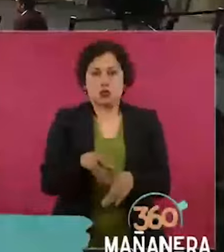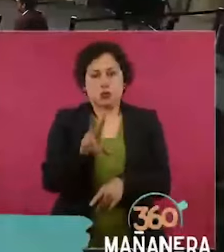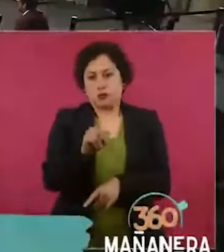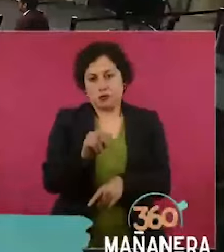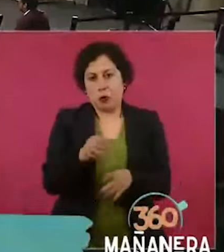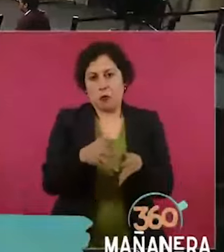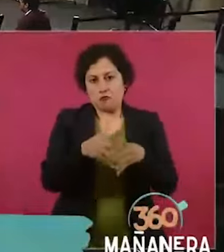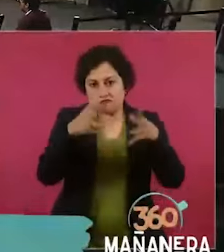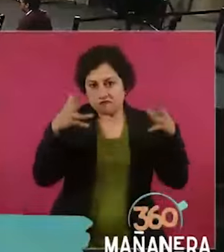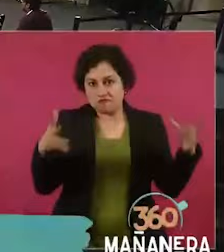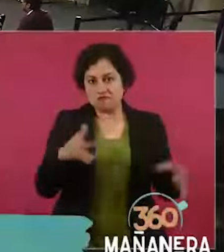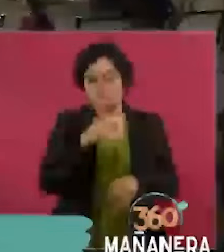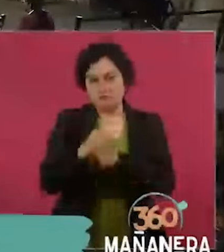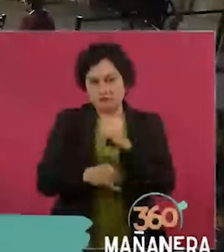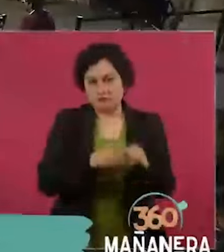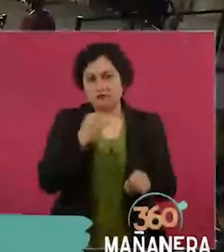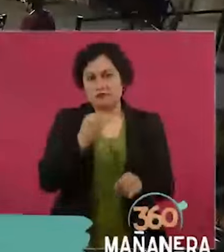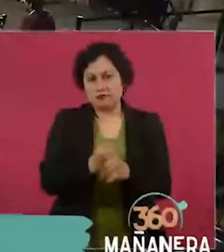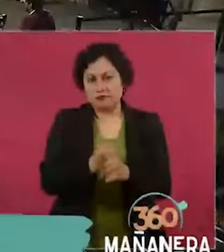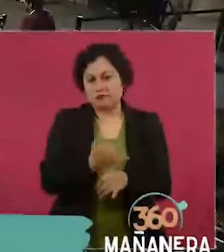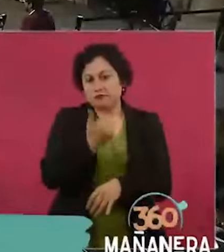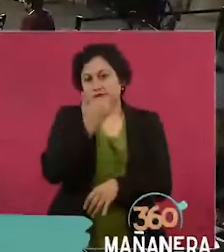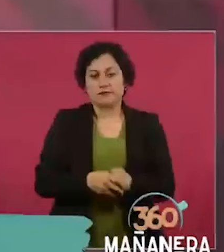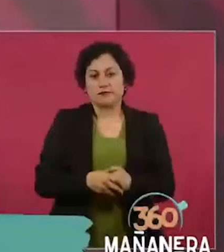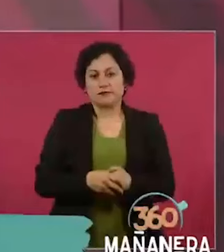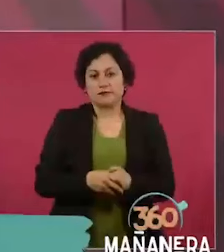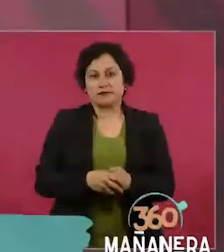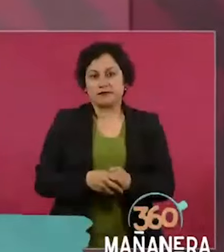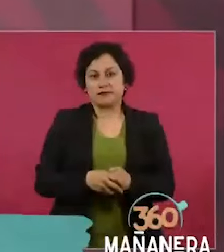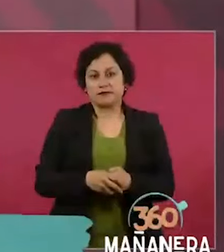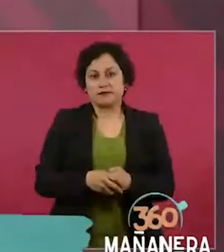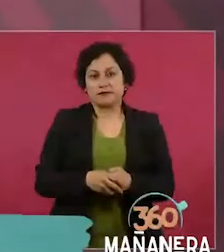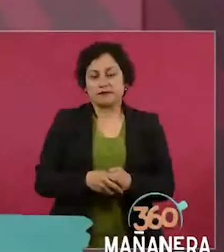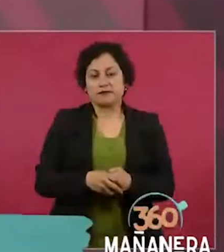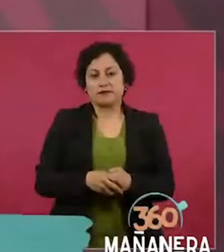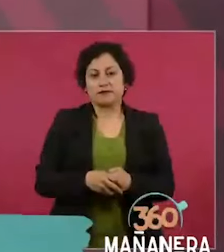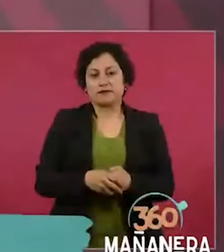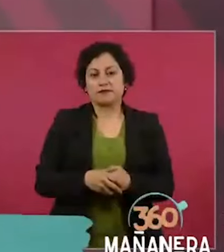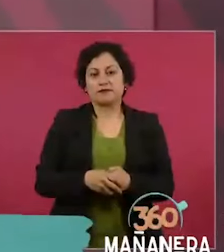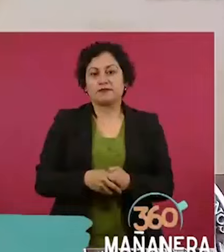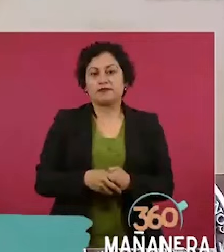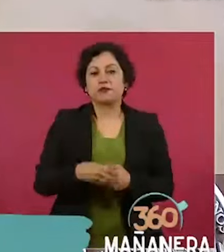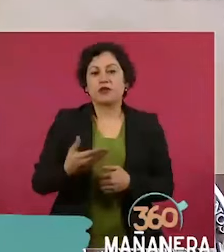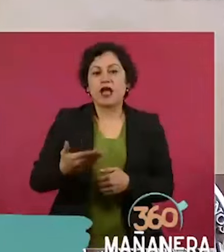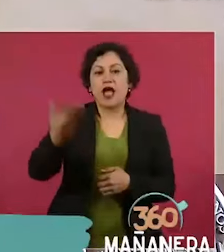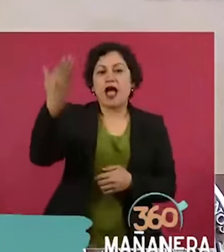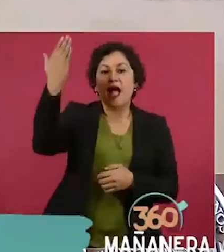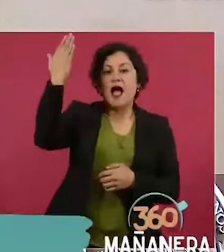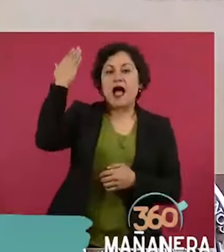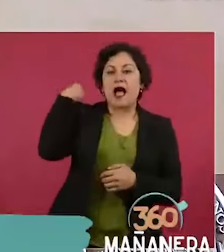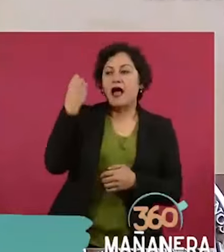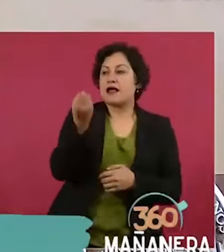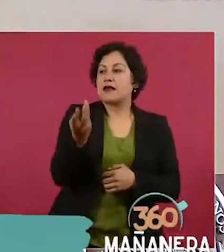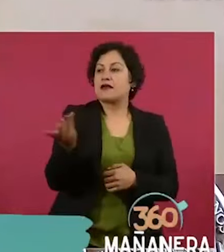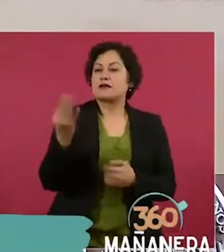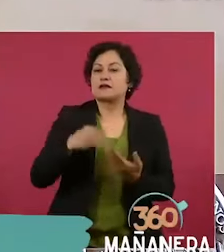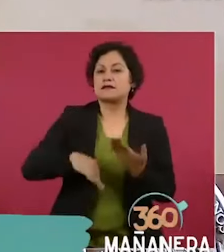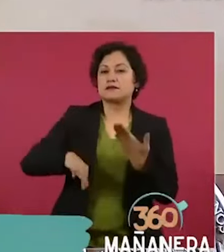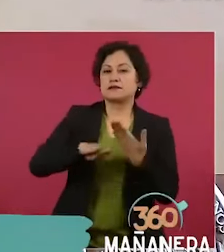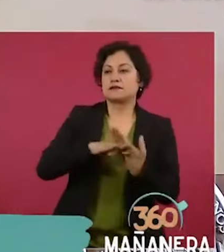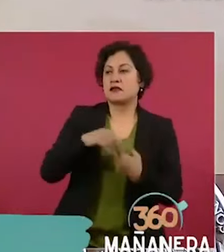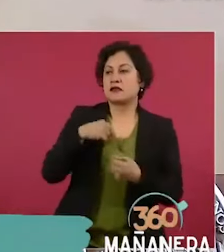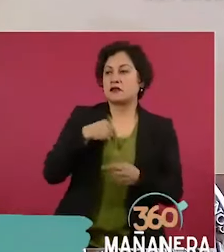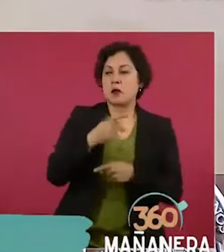Yo no hablo inglés. Y decían antes que ni siquiera tenía yo pasaporte.